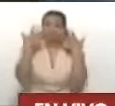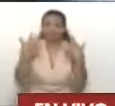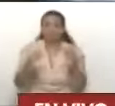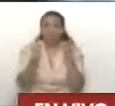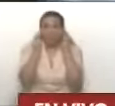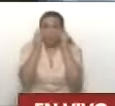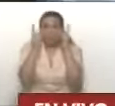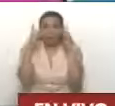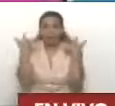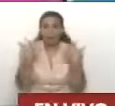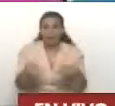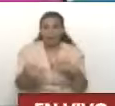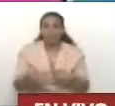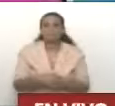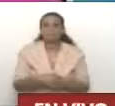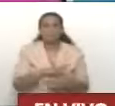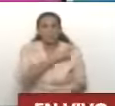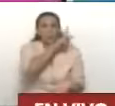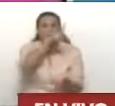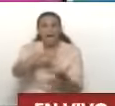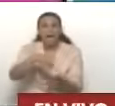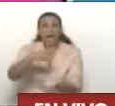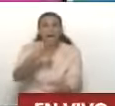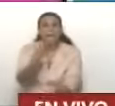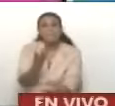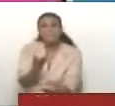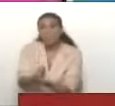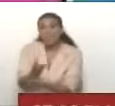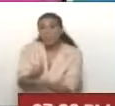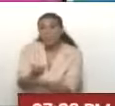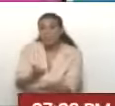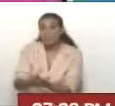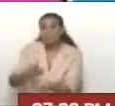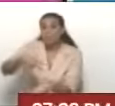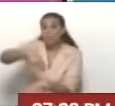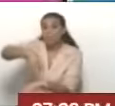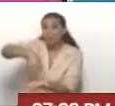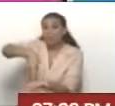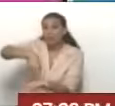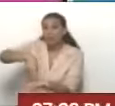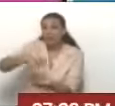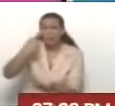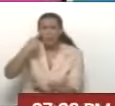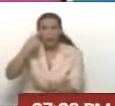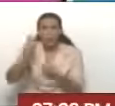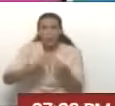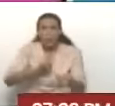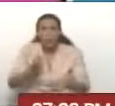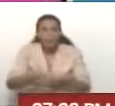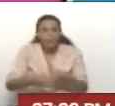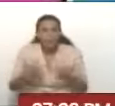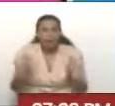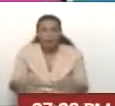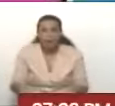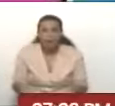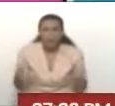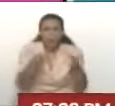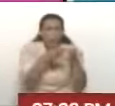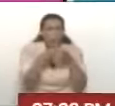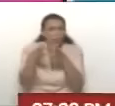Impresionante venir a Maturín. Y yo no sé cómo corre por